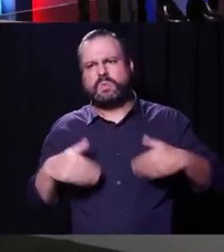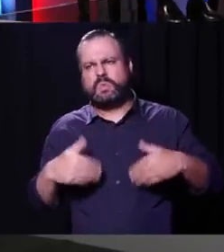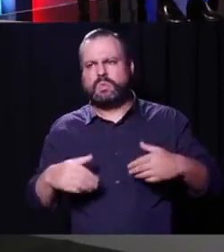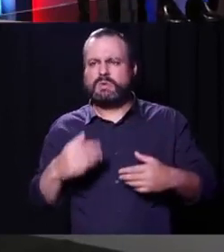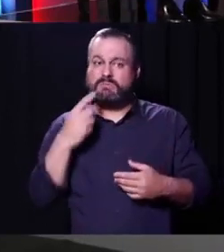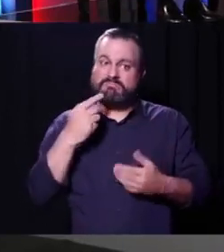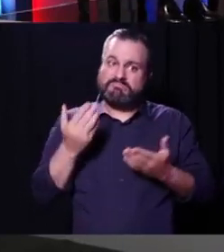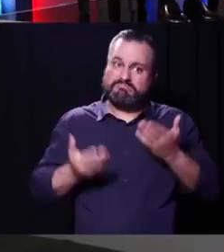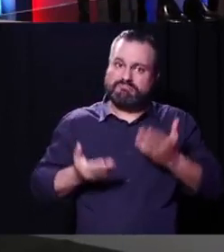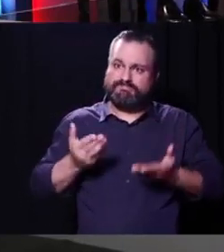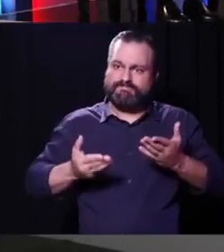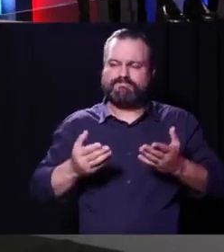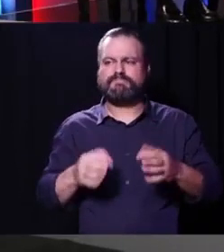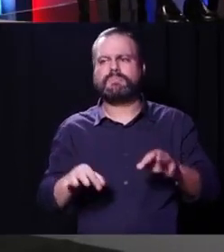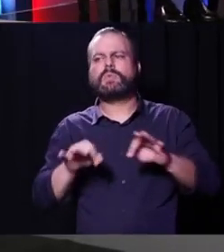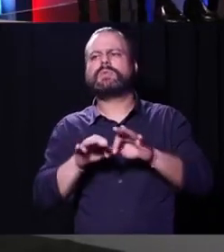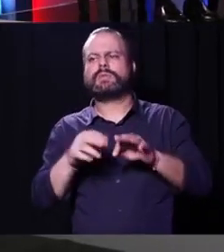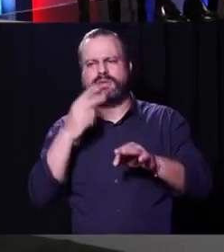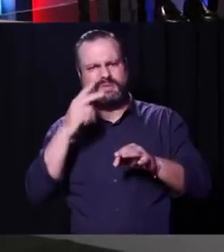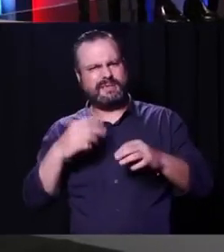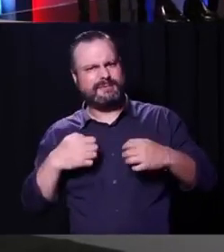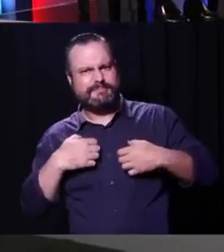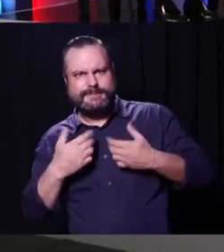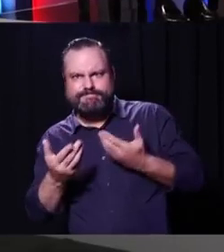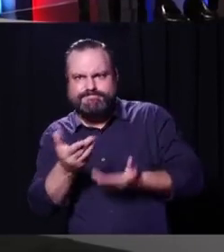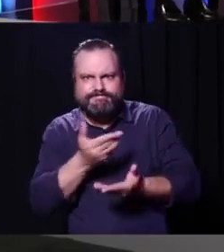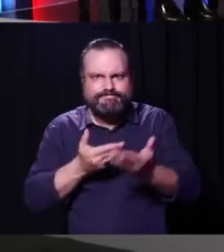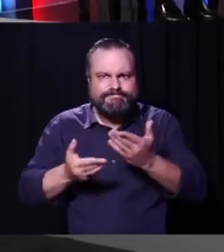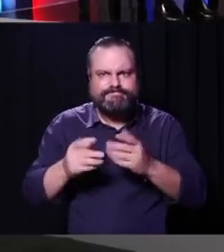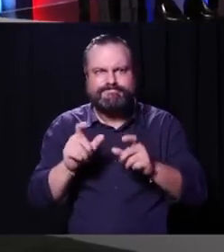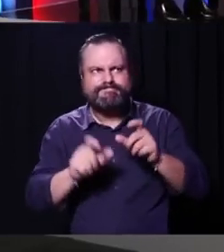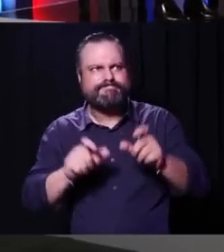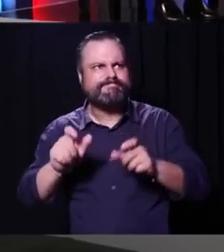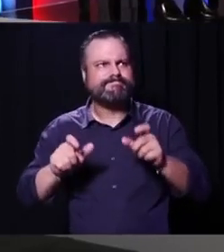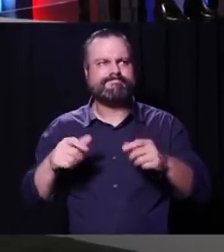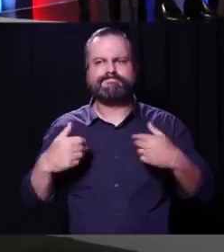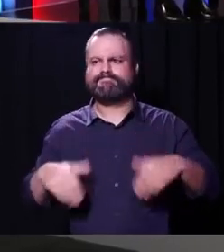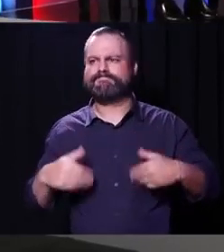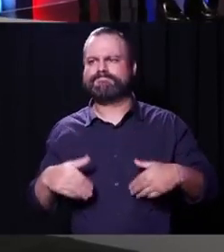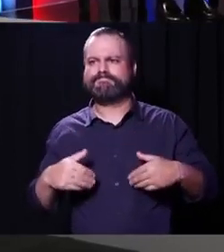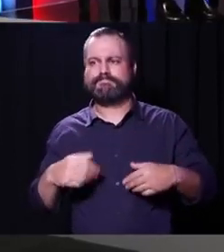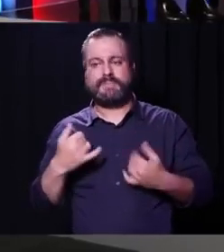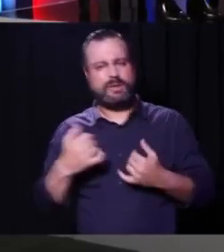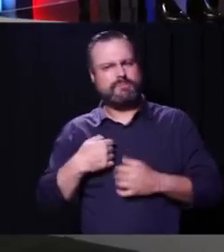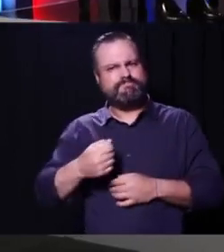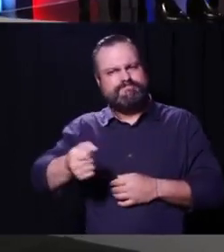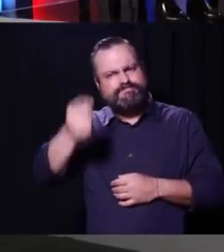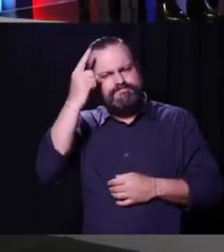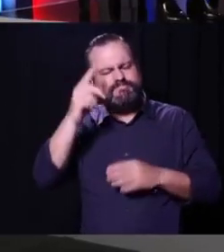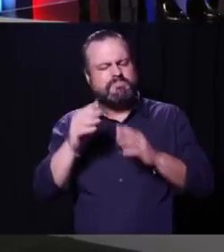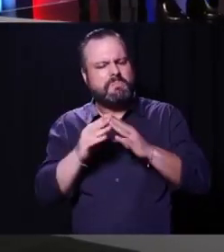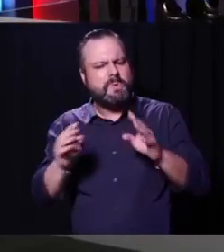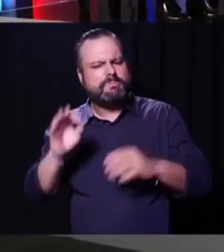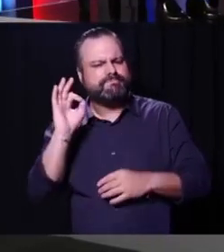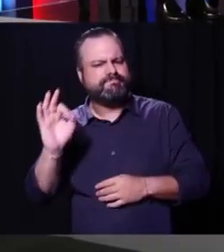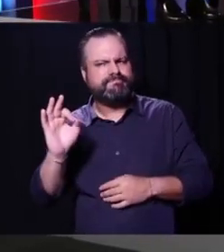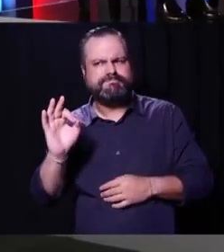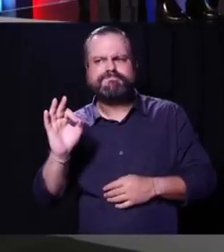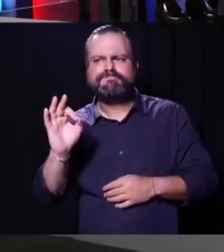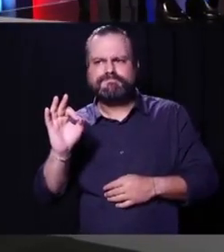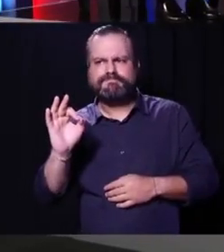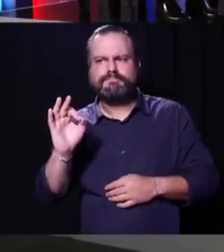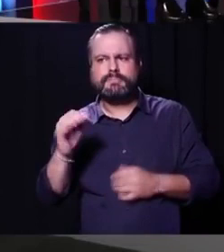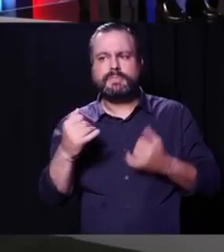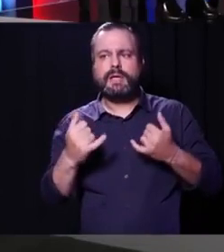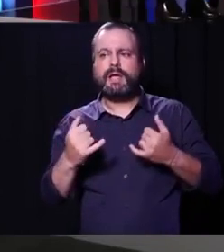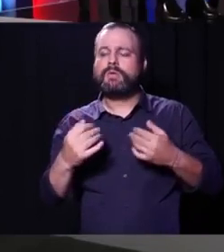Es que el grupo se va como entusiasmando, ¿no? Y lo comprendo muy bien, interesantísimo eso. Darle brillo al barrio. Muchas